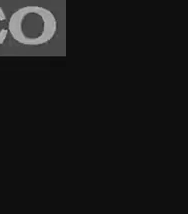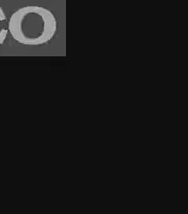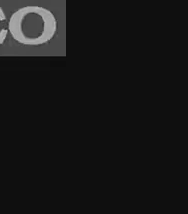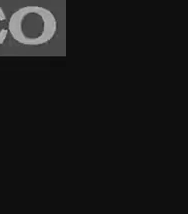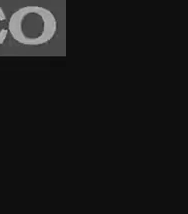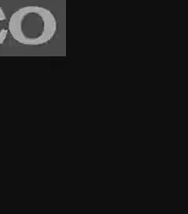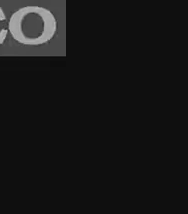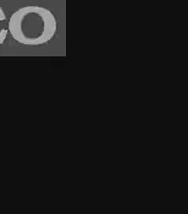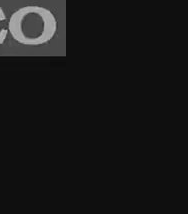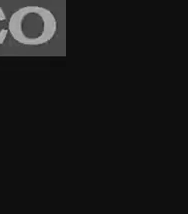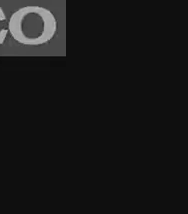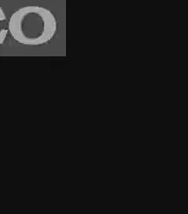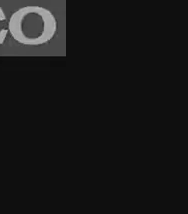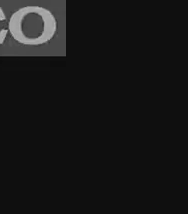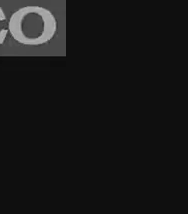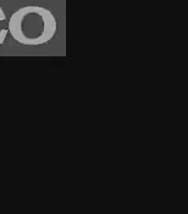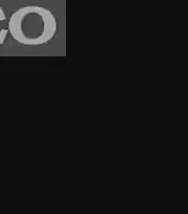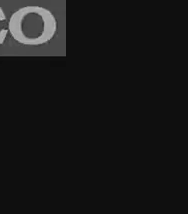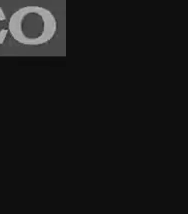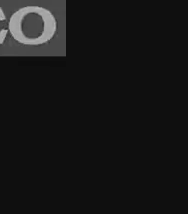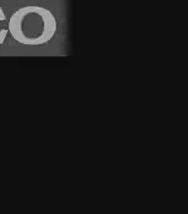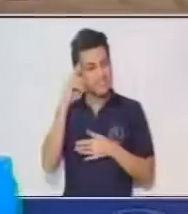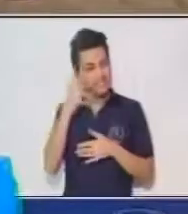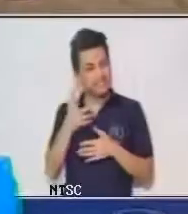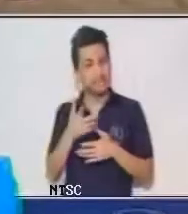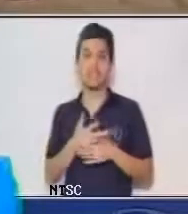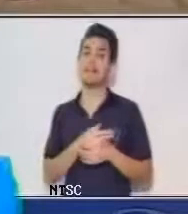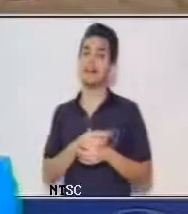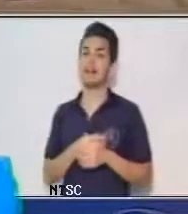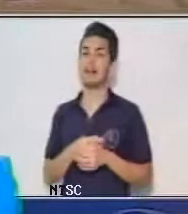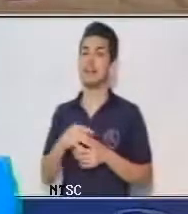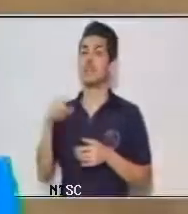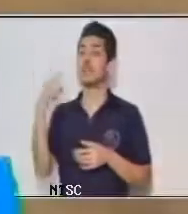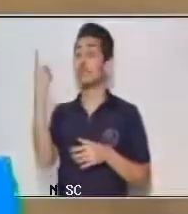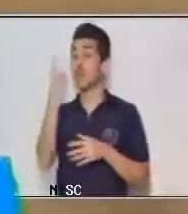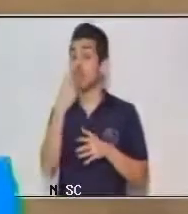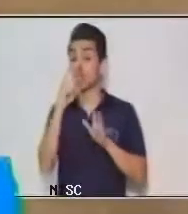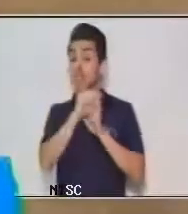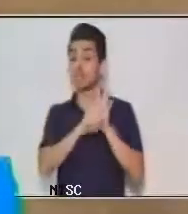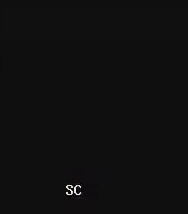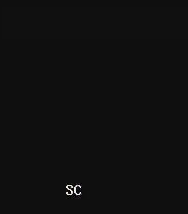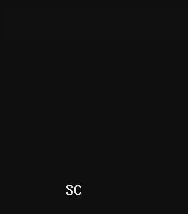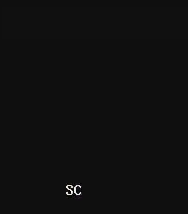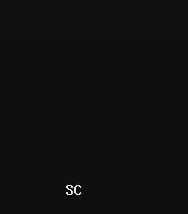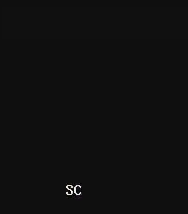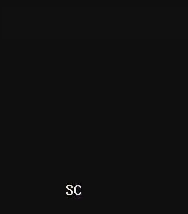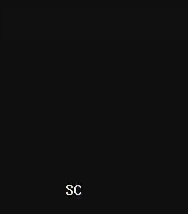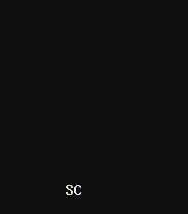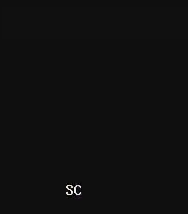la repetición. ¿Te recuerdas? No todos los símbolos de los números romanos